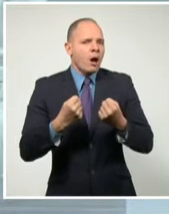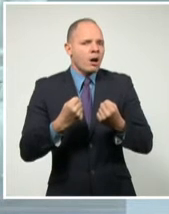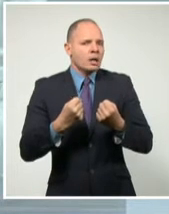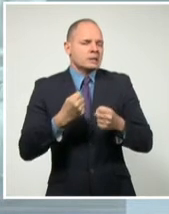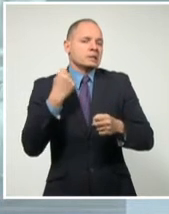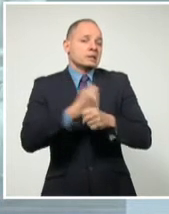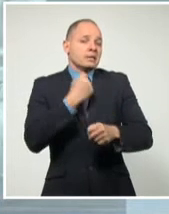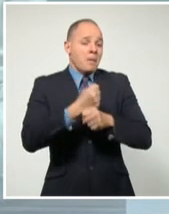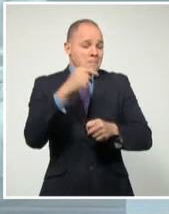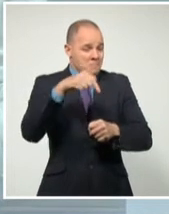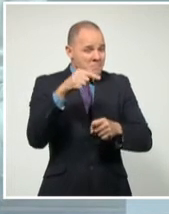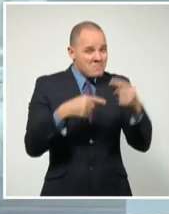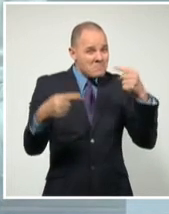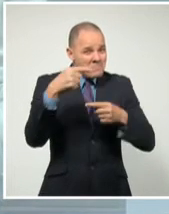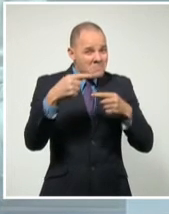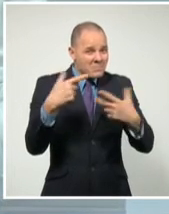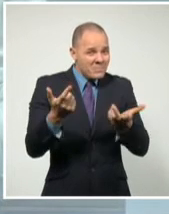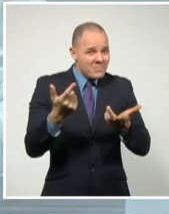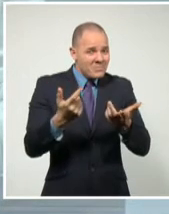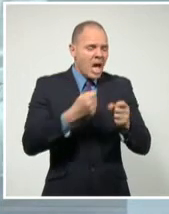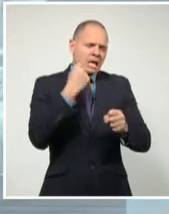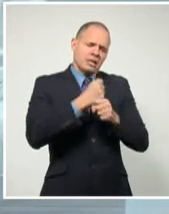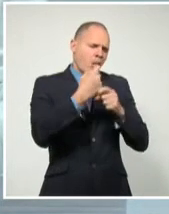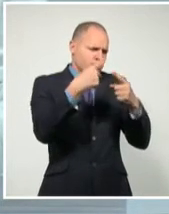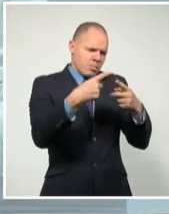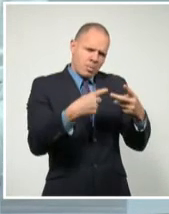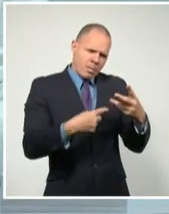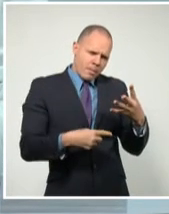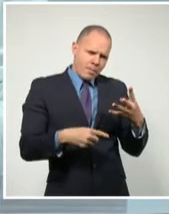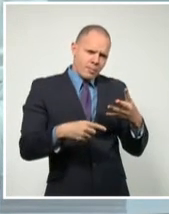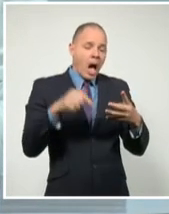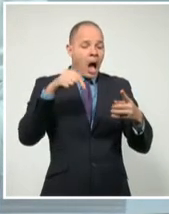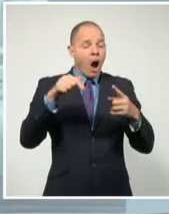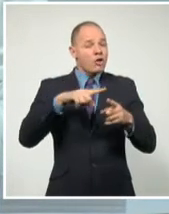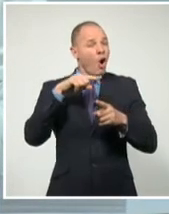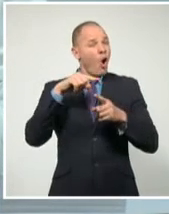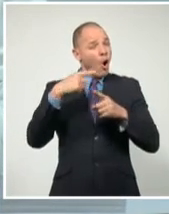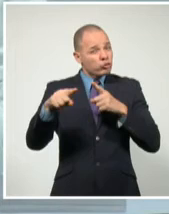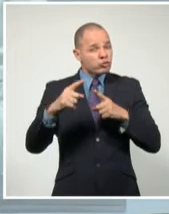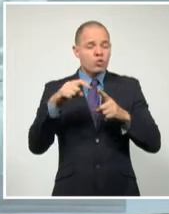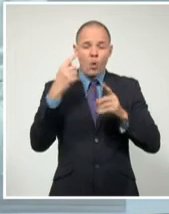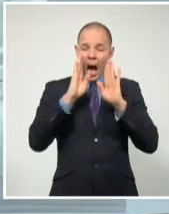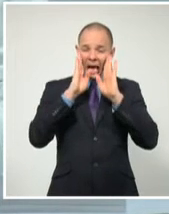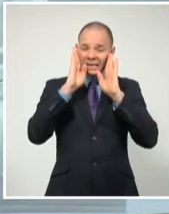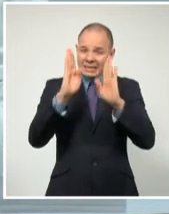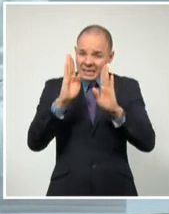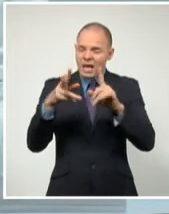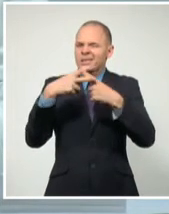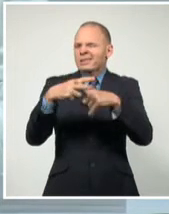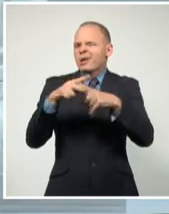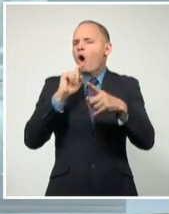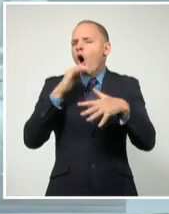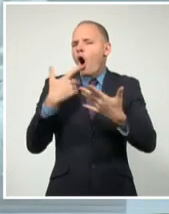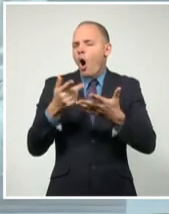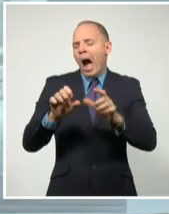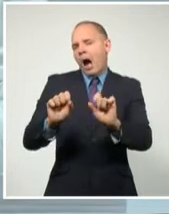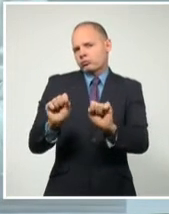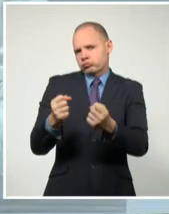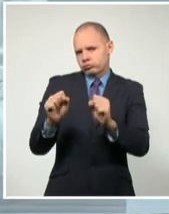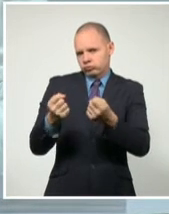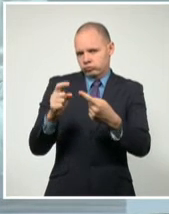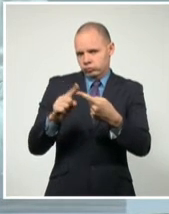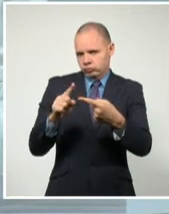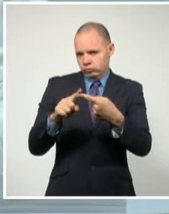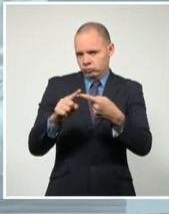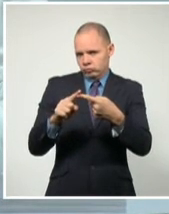trabajando en estos temas, montarnos en este tren y no bajarnos más. El ahorro es